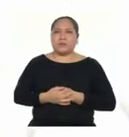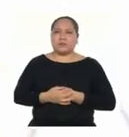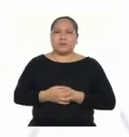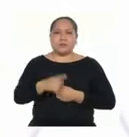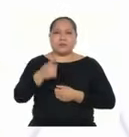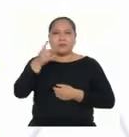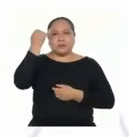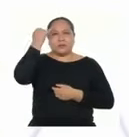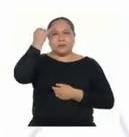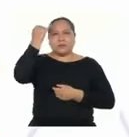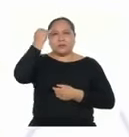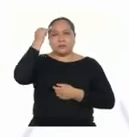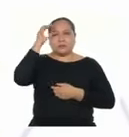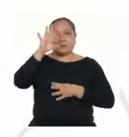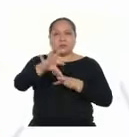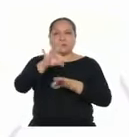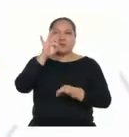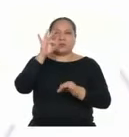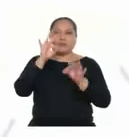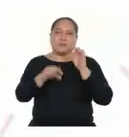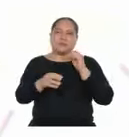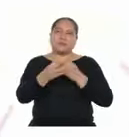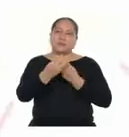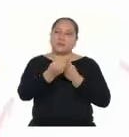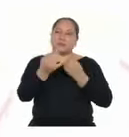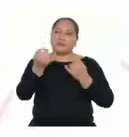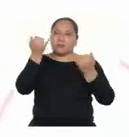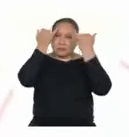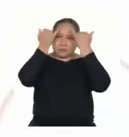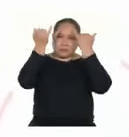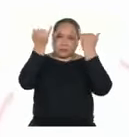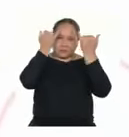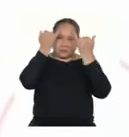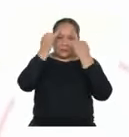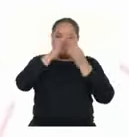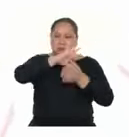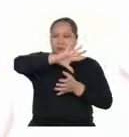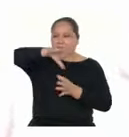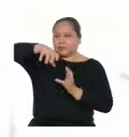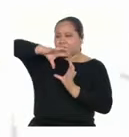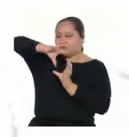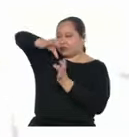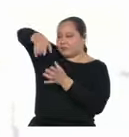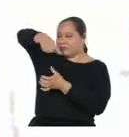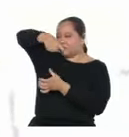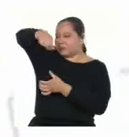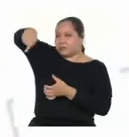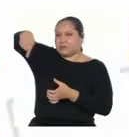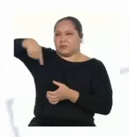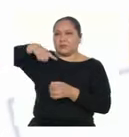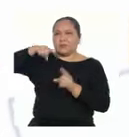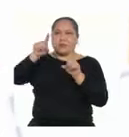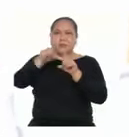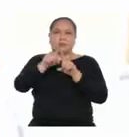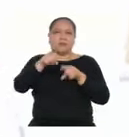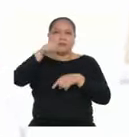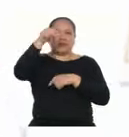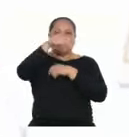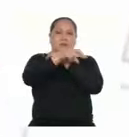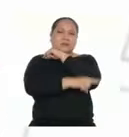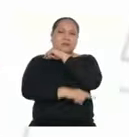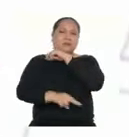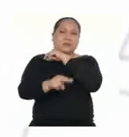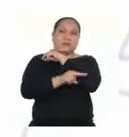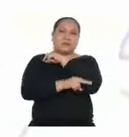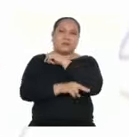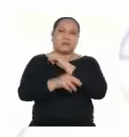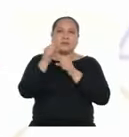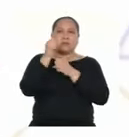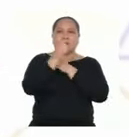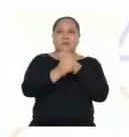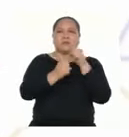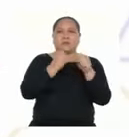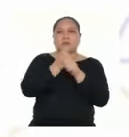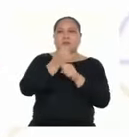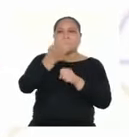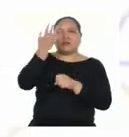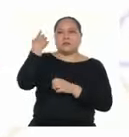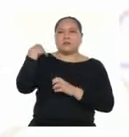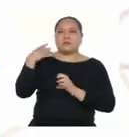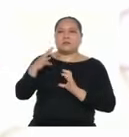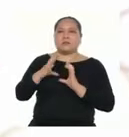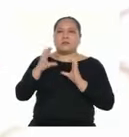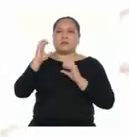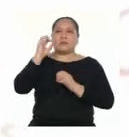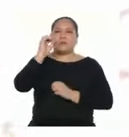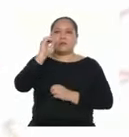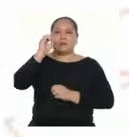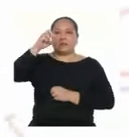Entre las propuestas encontramos varias iniciativas a nivel mundial y también a nivel nacional. El año pasado, la